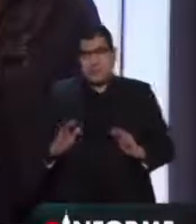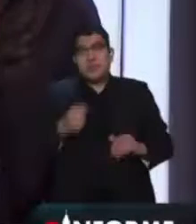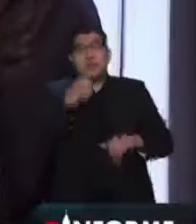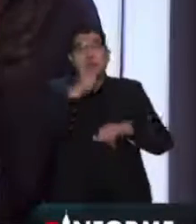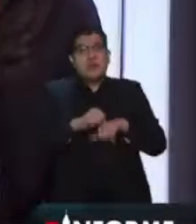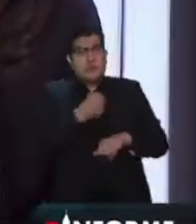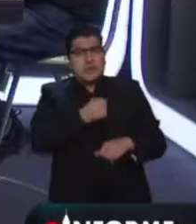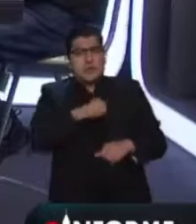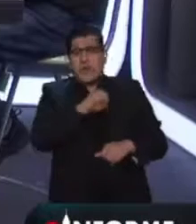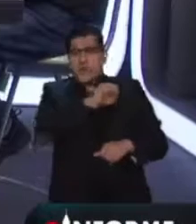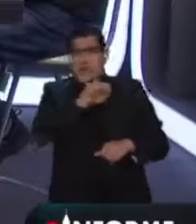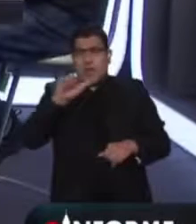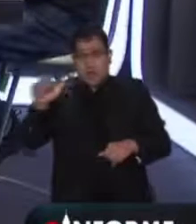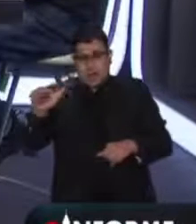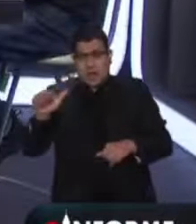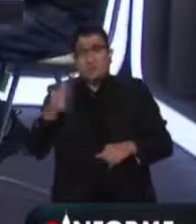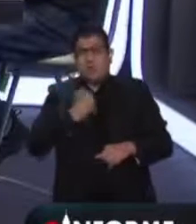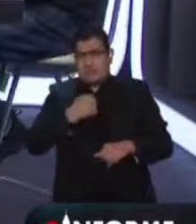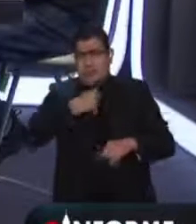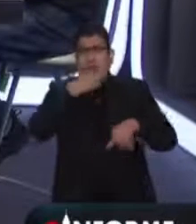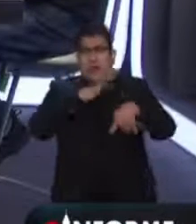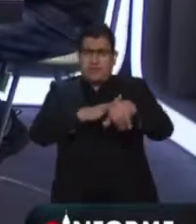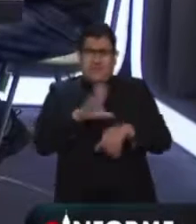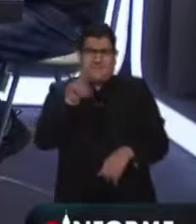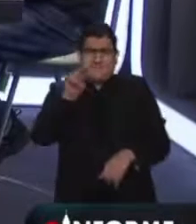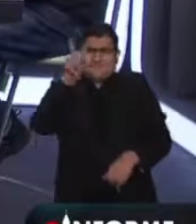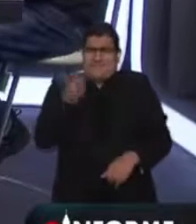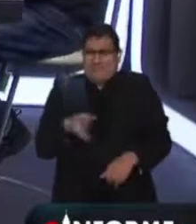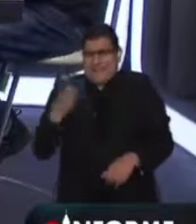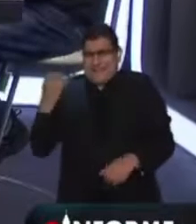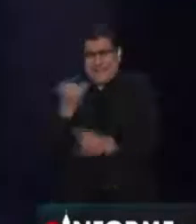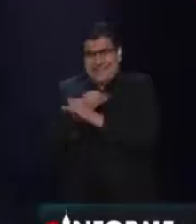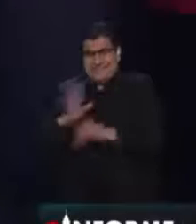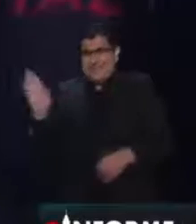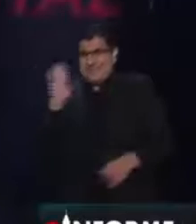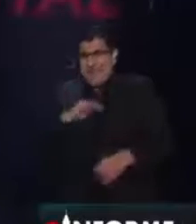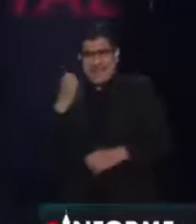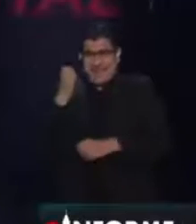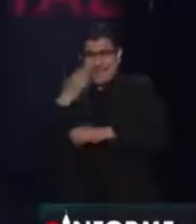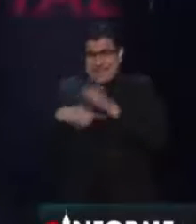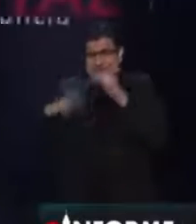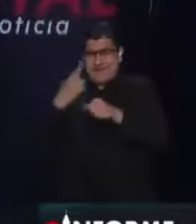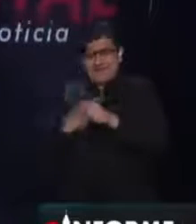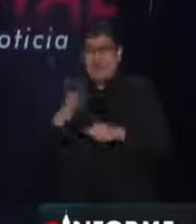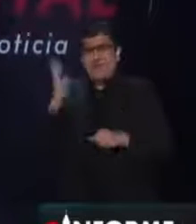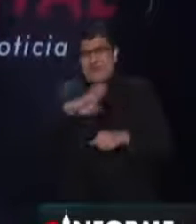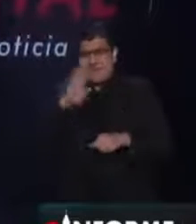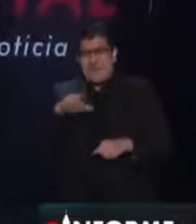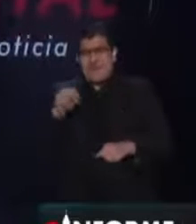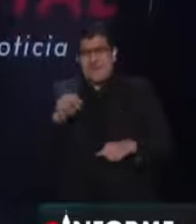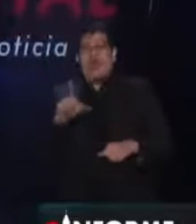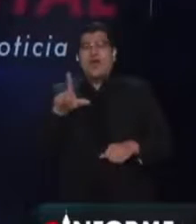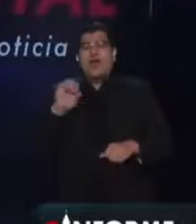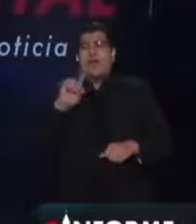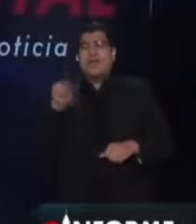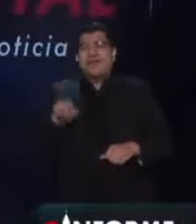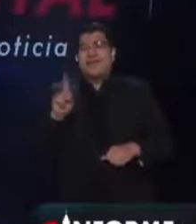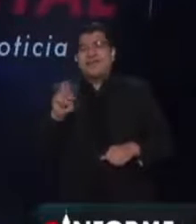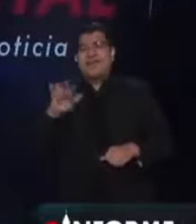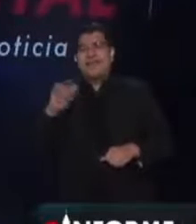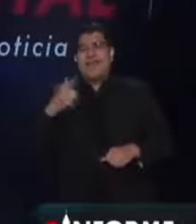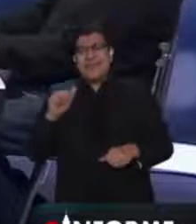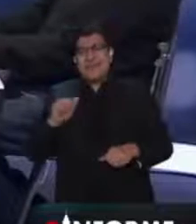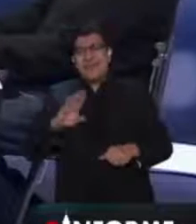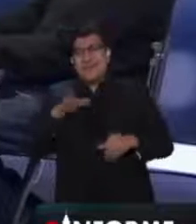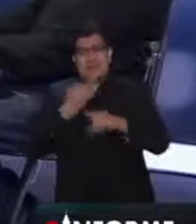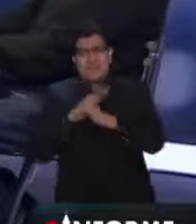Secretaría de Salud al día siguiente sale a desmentir que este empresario Que había hubiera muerto. fallecido. Fue López Dóriga el que soltó la noticia, si mal no